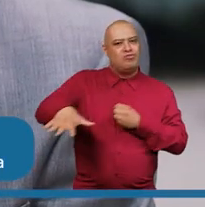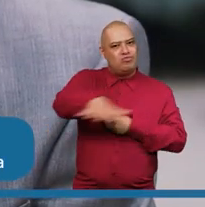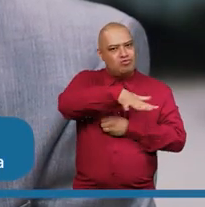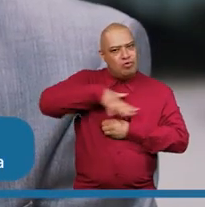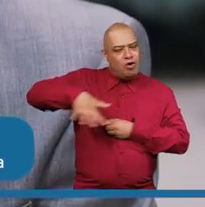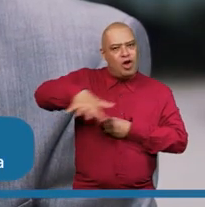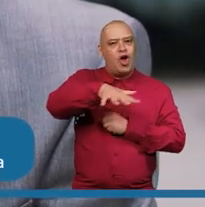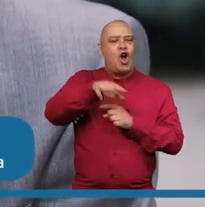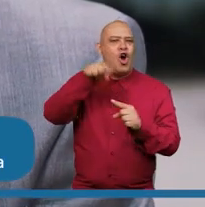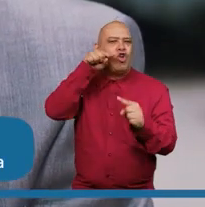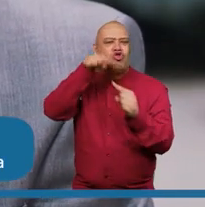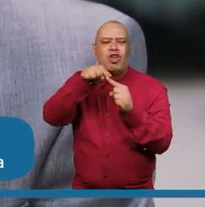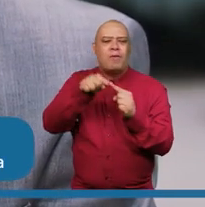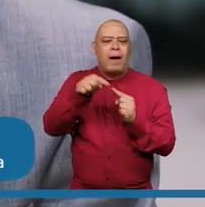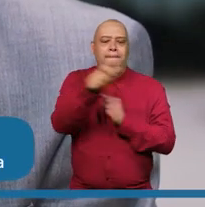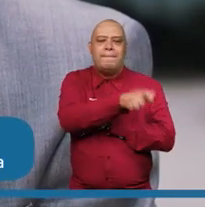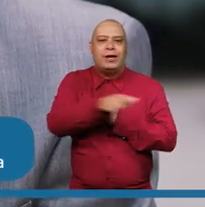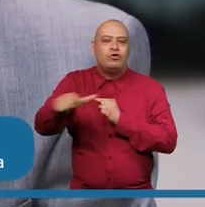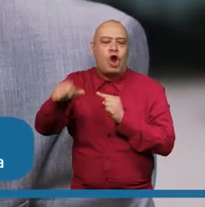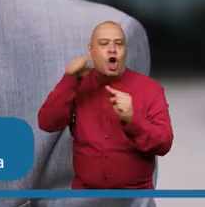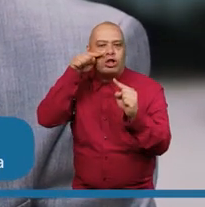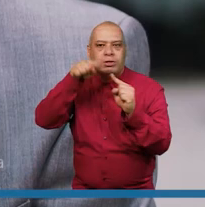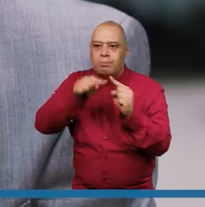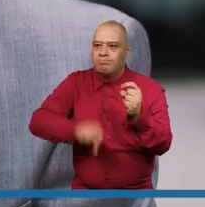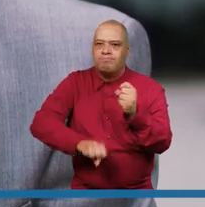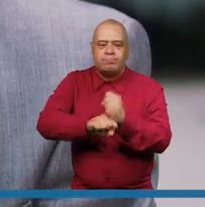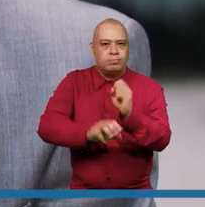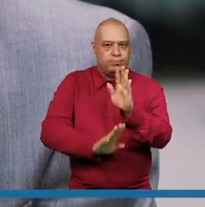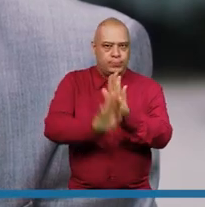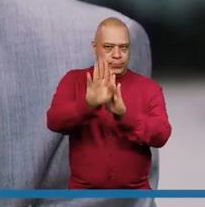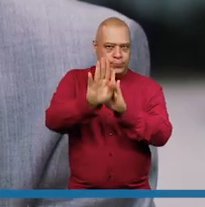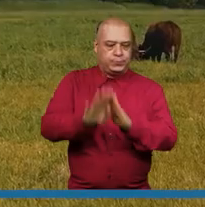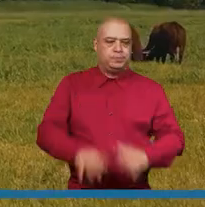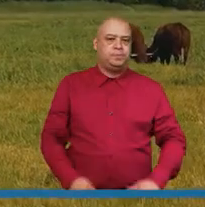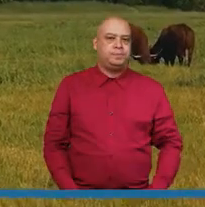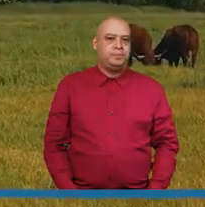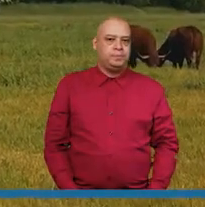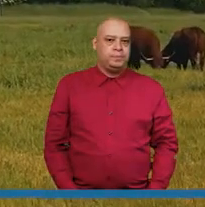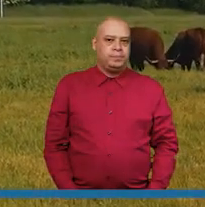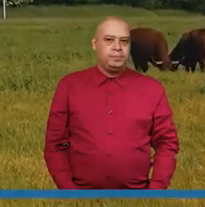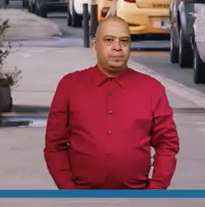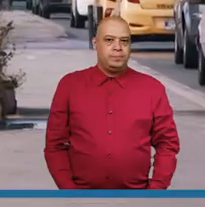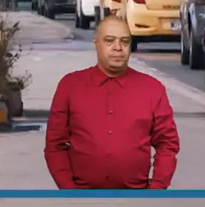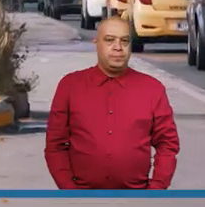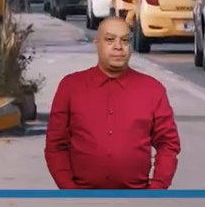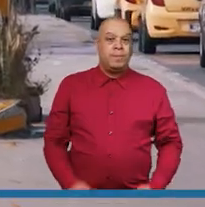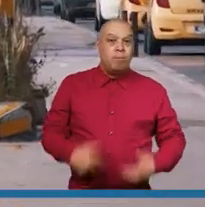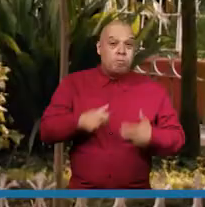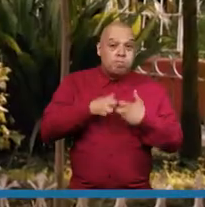redes vamos mucho más allá del urbano a pensar en hablar de las personas.